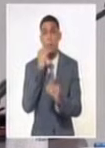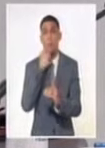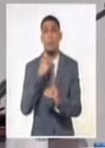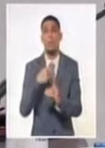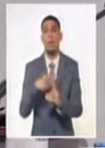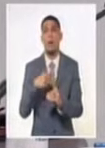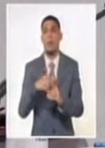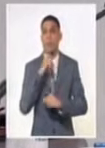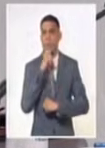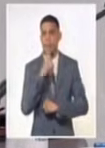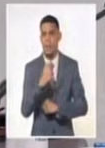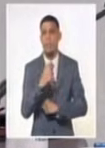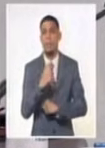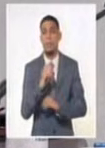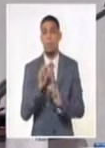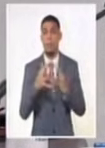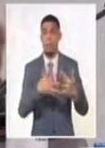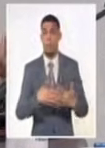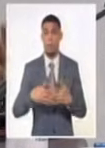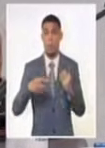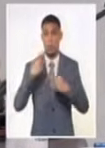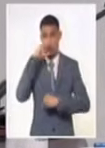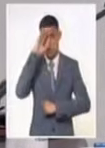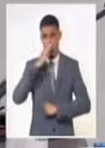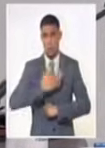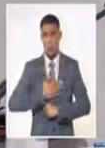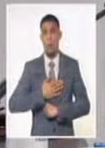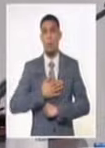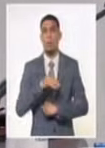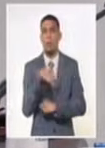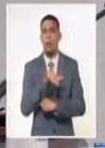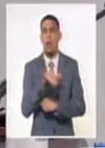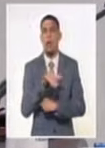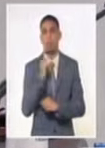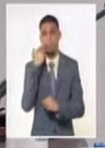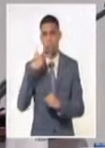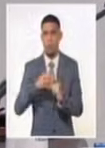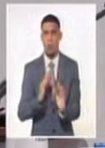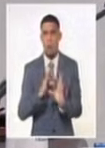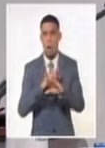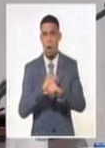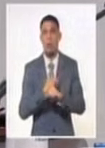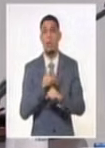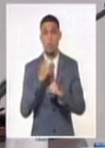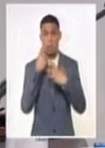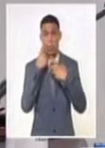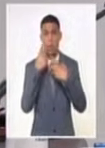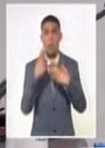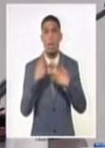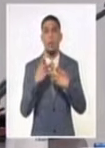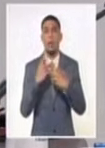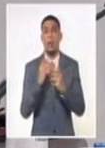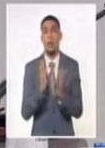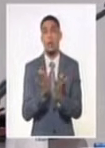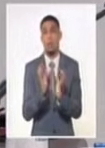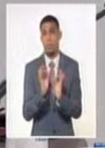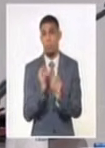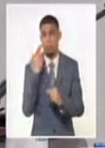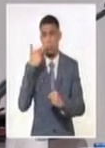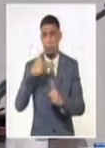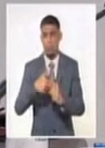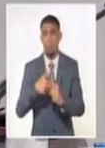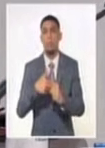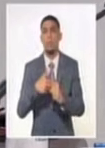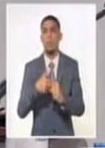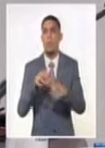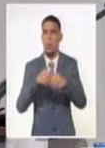las actividades ante el desafío que representan la ausencia de combustibles, el impacto energético